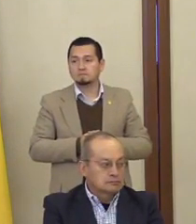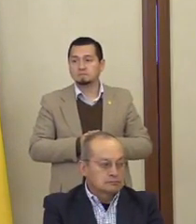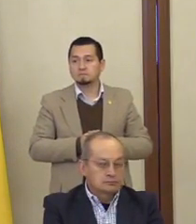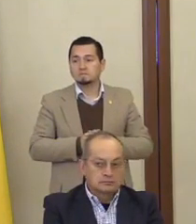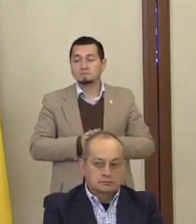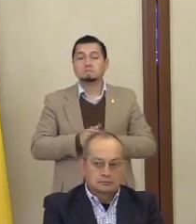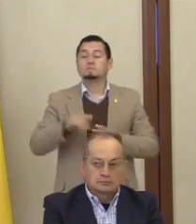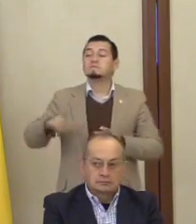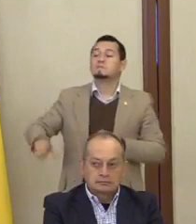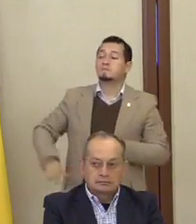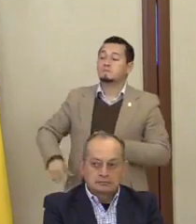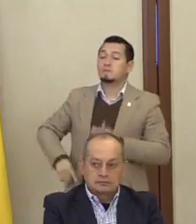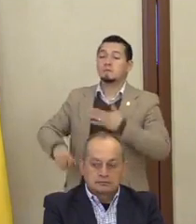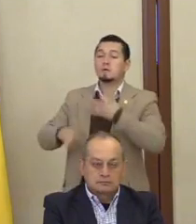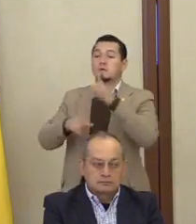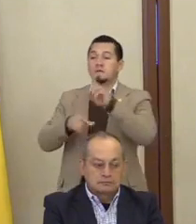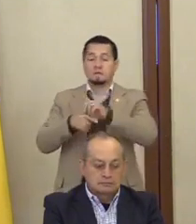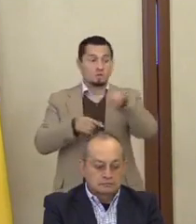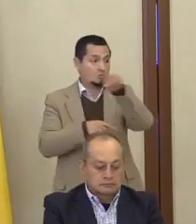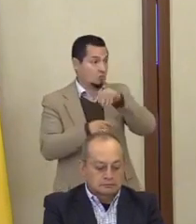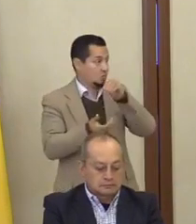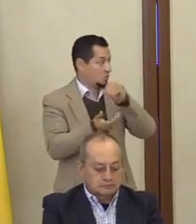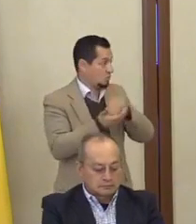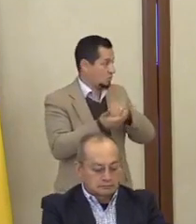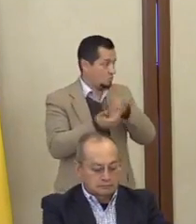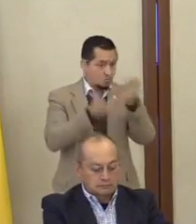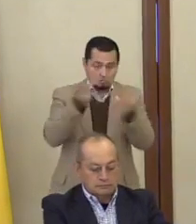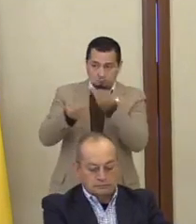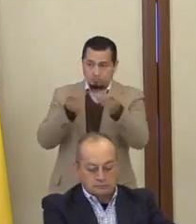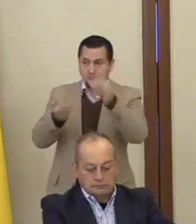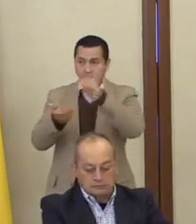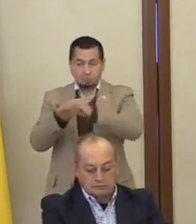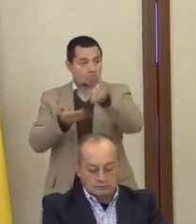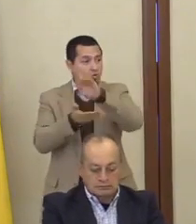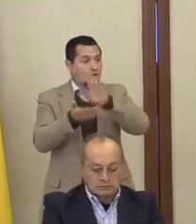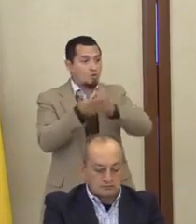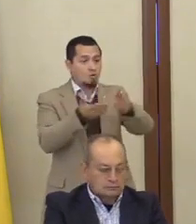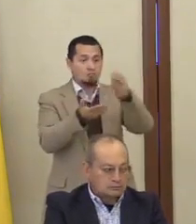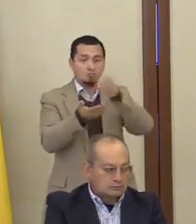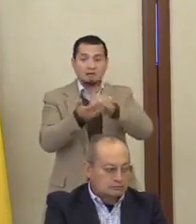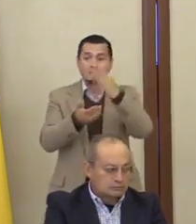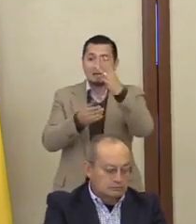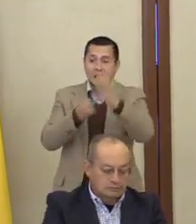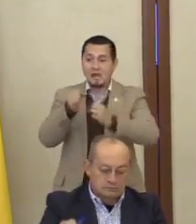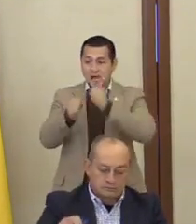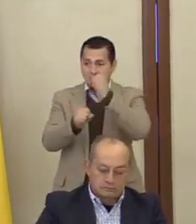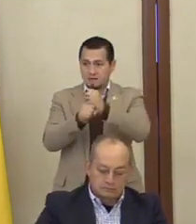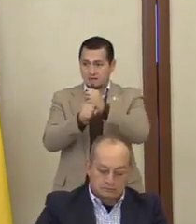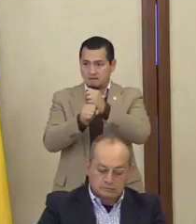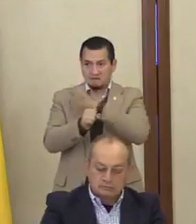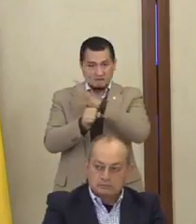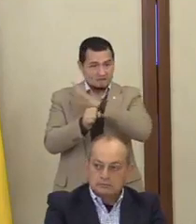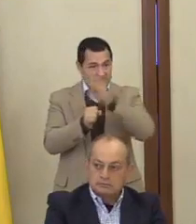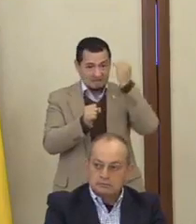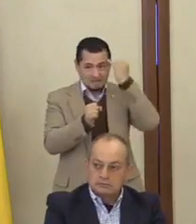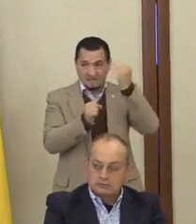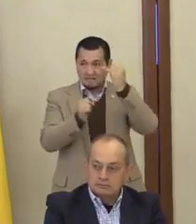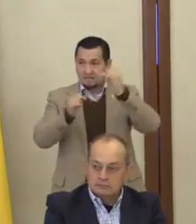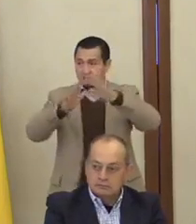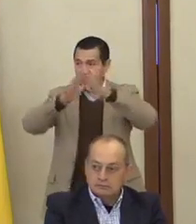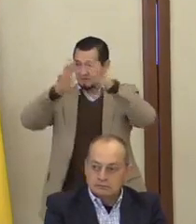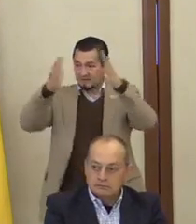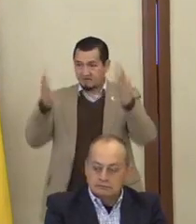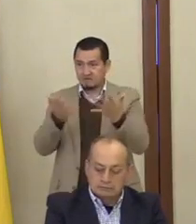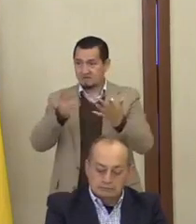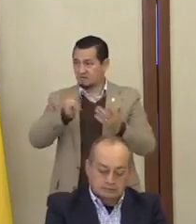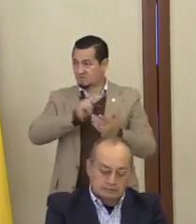Gracias, gobernador. Buenos días. Dicen que revisaron todas y cada una de las carpetas de los últimos 3 años. ¿Tienen una idea de este universo de